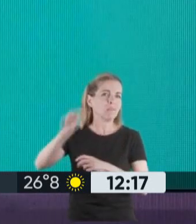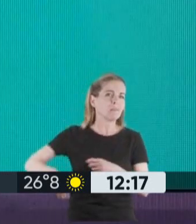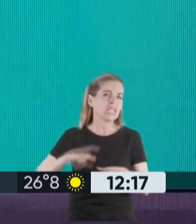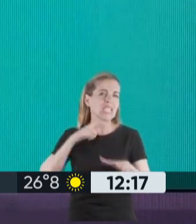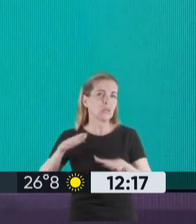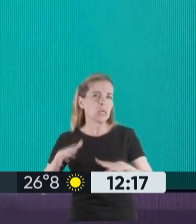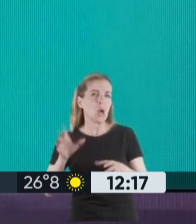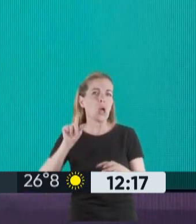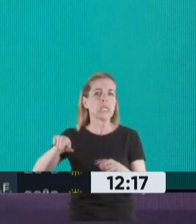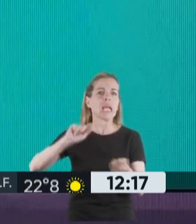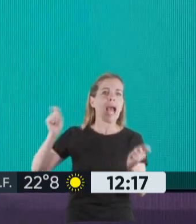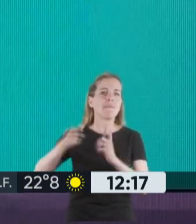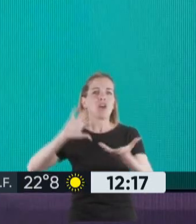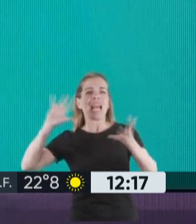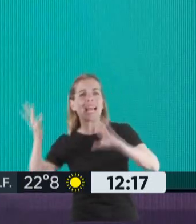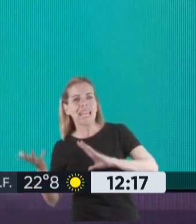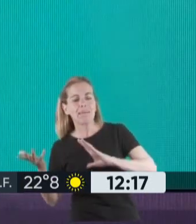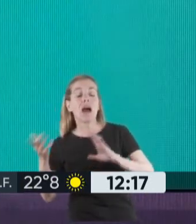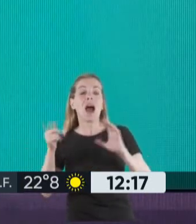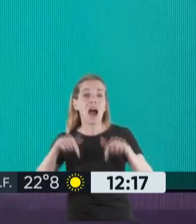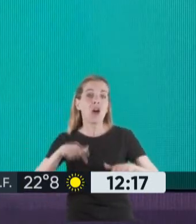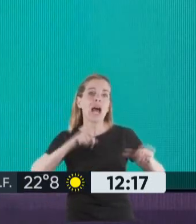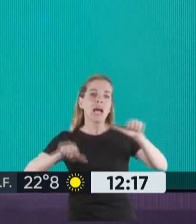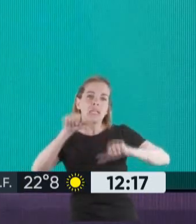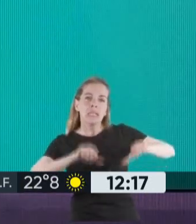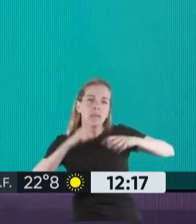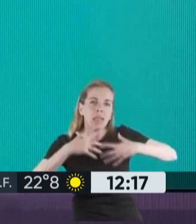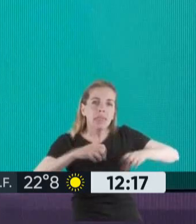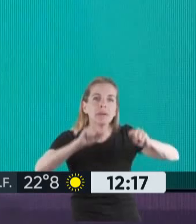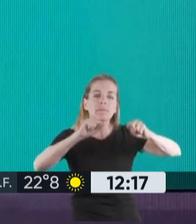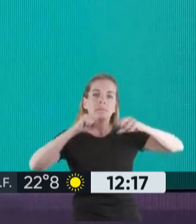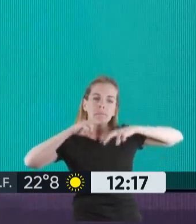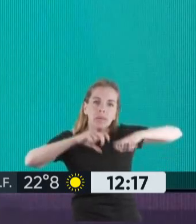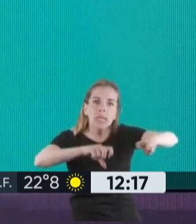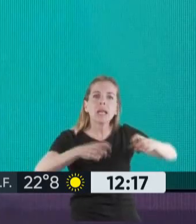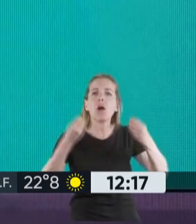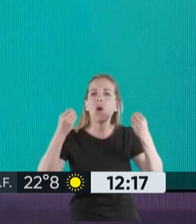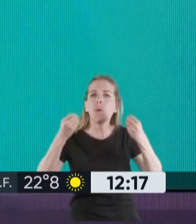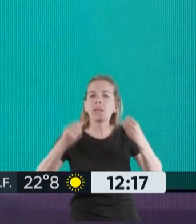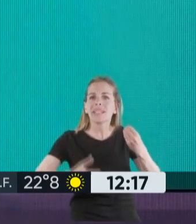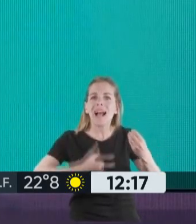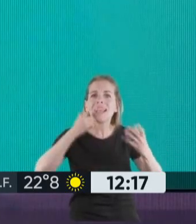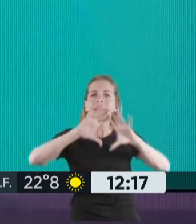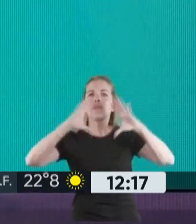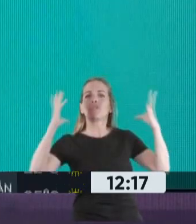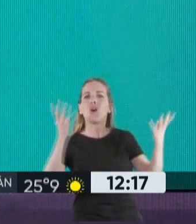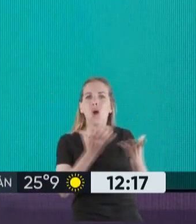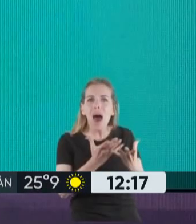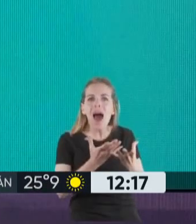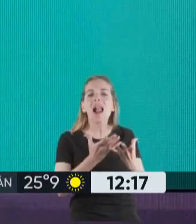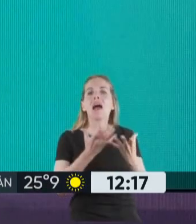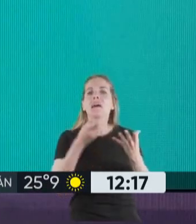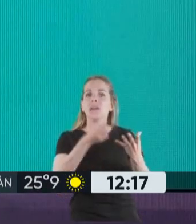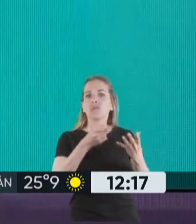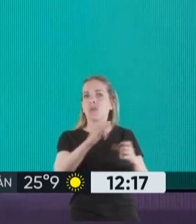científicos descubrieron el efecto invernadero y cómo ese efecto invernadero se potenciaba